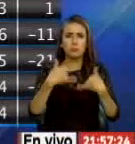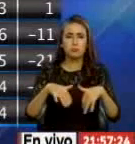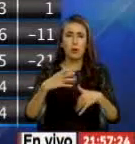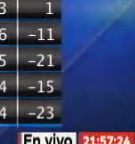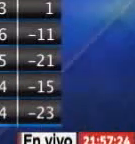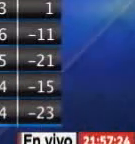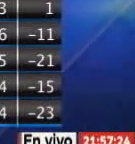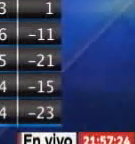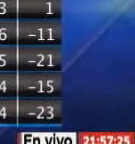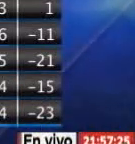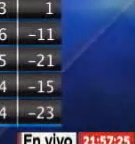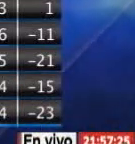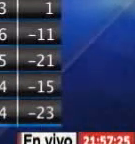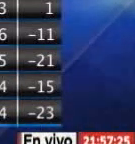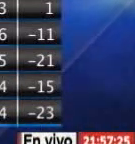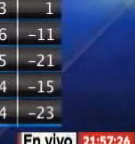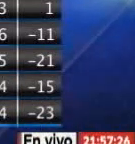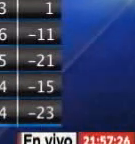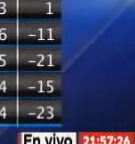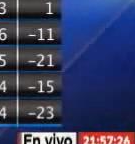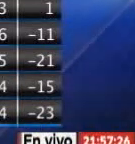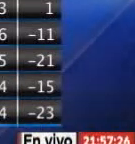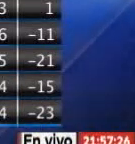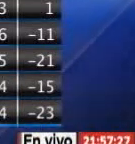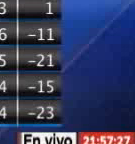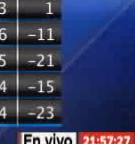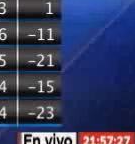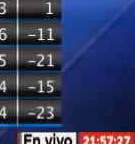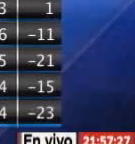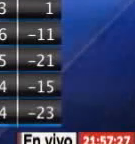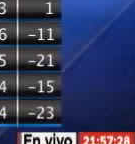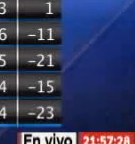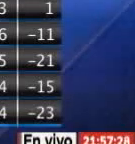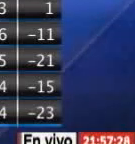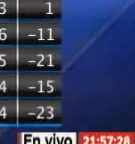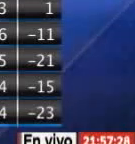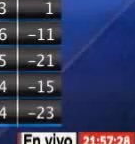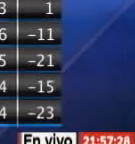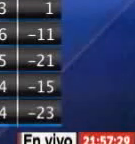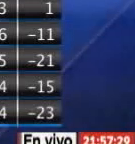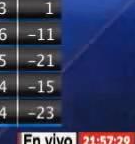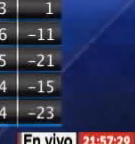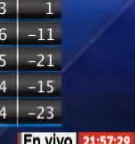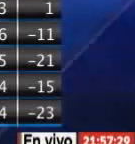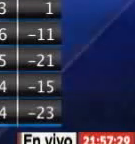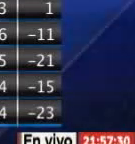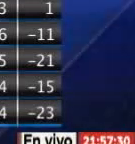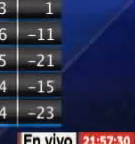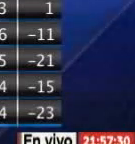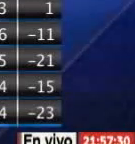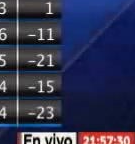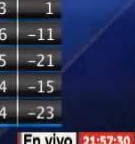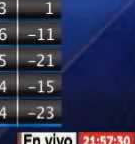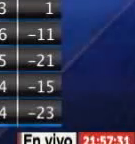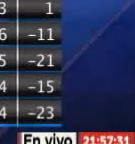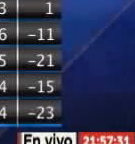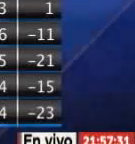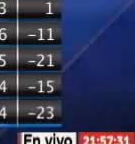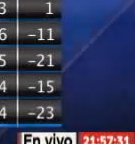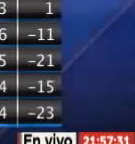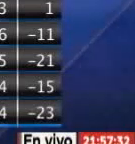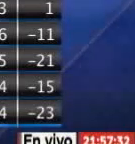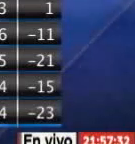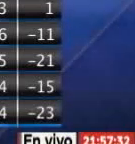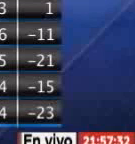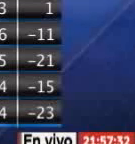costó y a Emelec también le costó encontrar el primer gol. Acá está, ¿cómo queda la tabla de ubicaciones después de este resultado? Emelec es el puntero